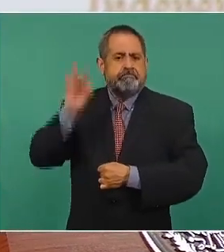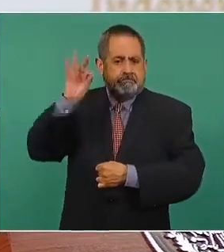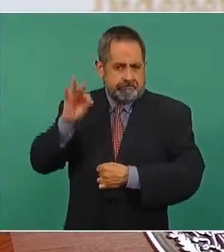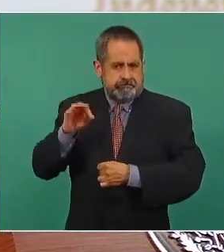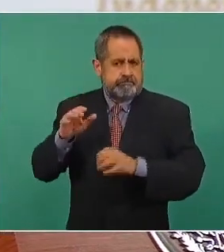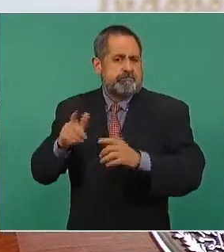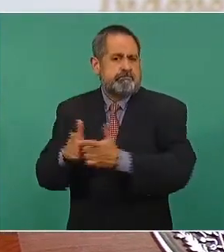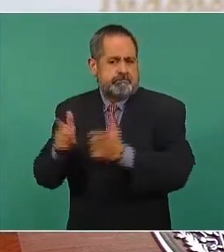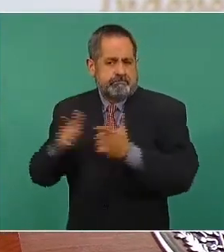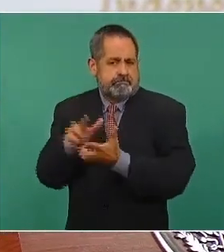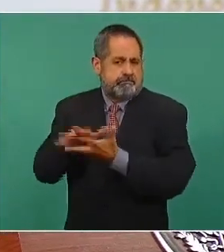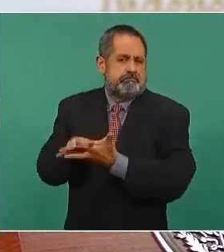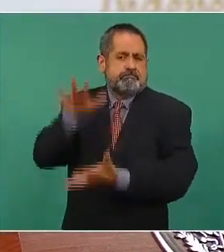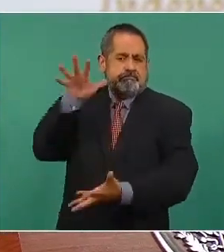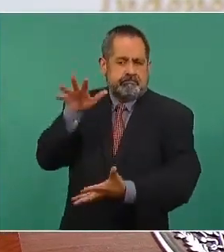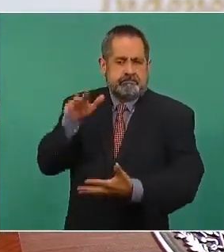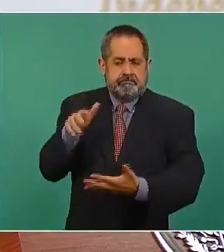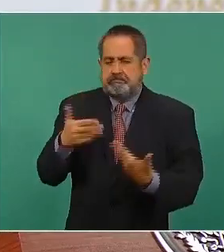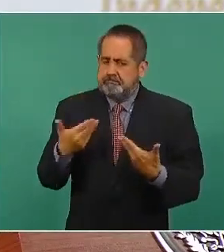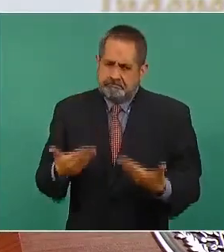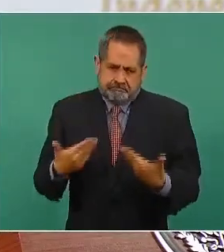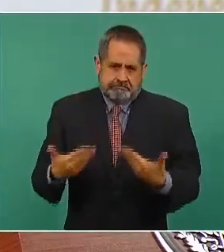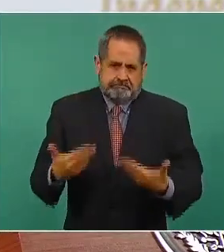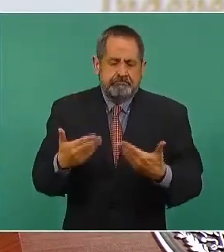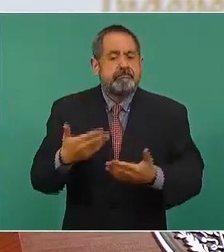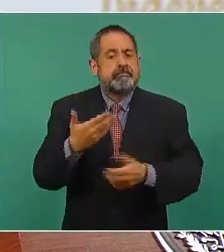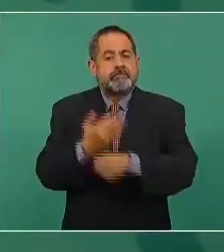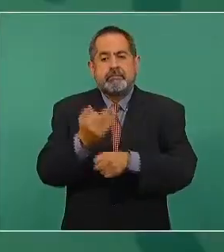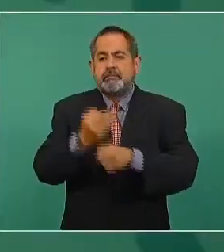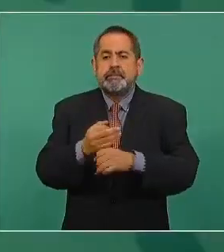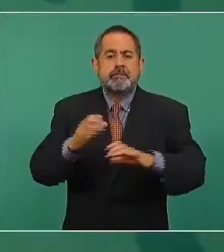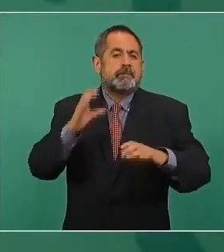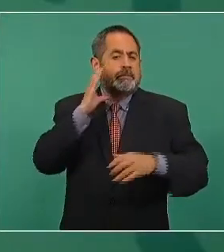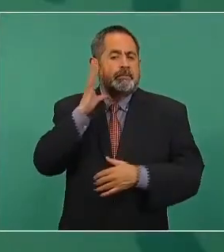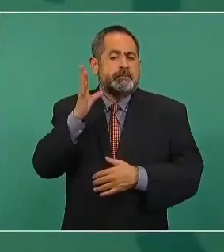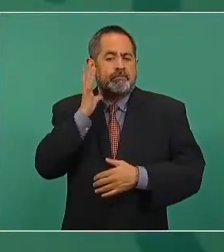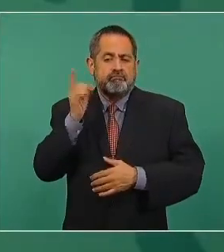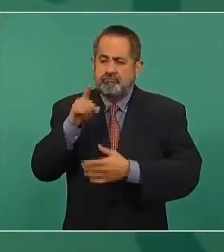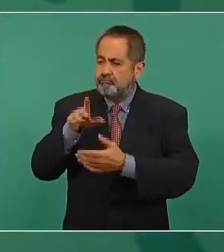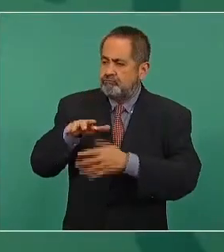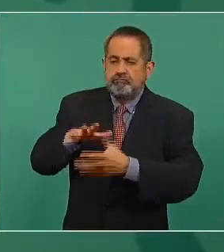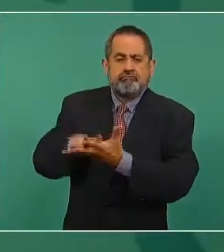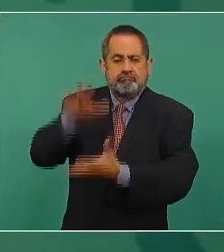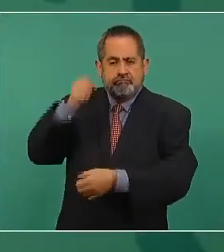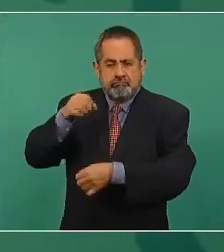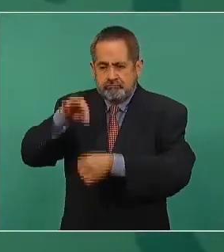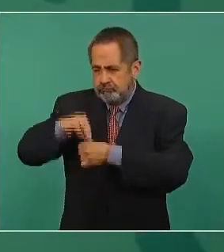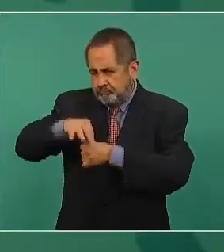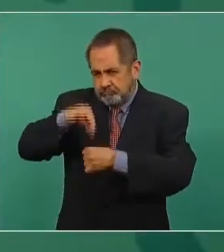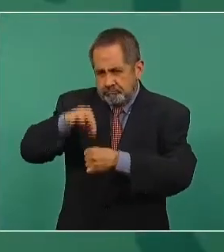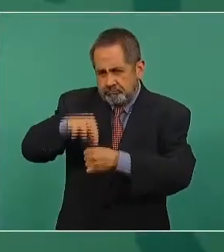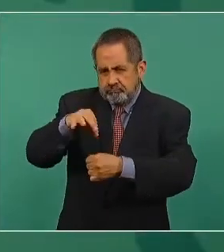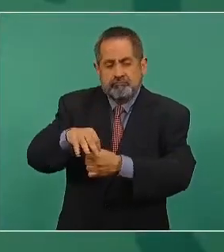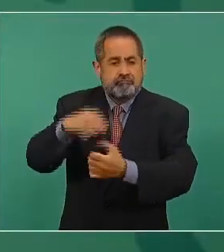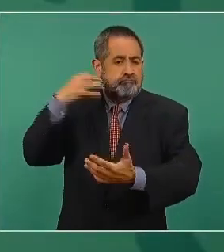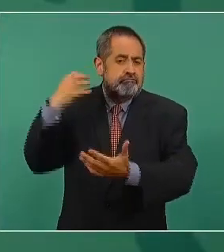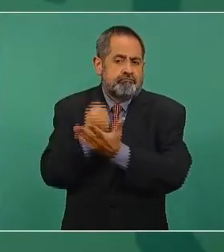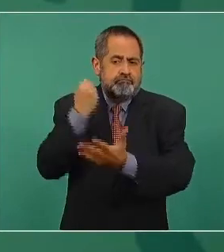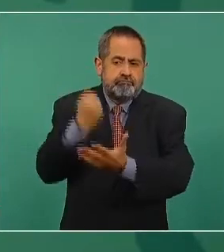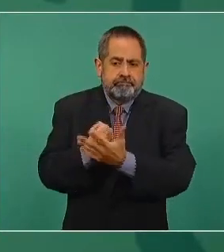ahora pues están viendo los resultados. El pueblo es sabio.